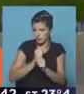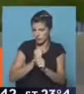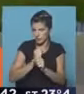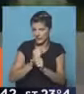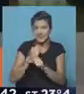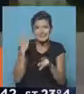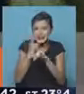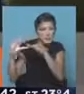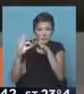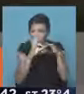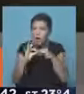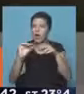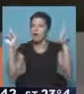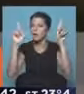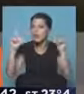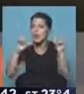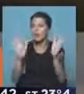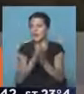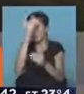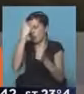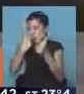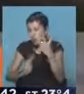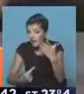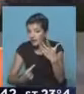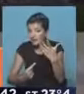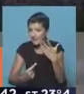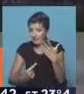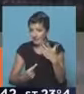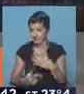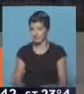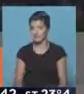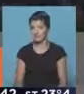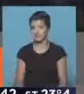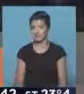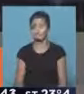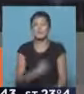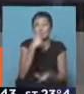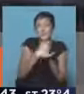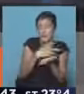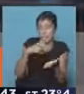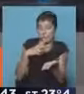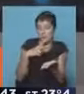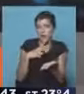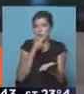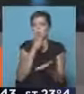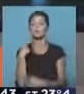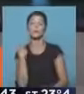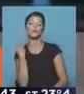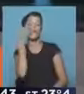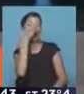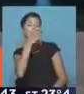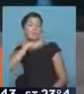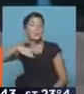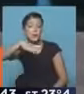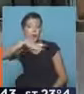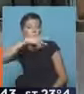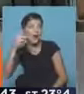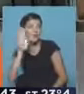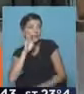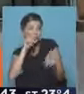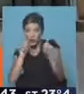absolutos claros y vida de la gran manzana cuando alguna vez le tocó pasar por ahí veía tanta agua